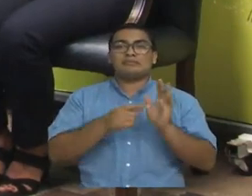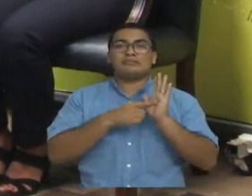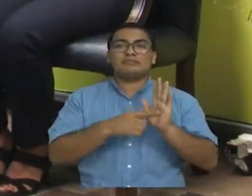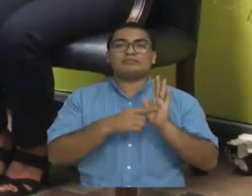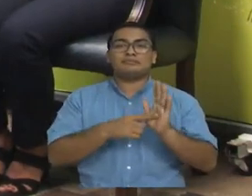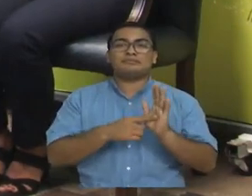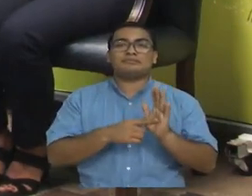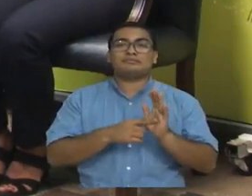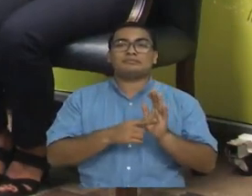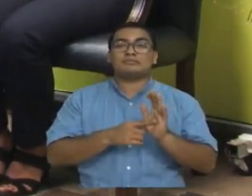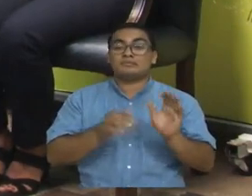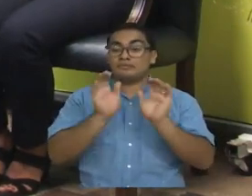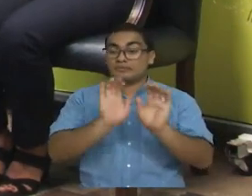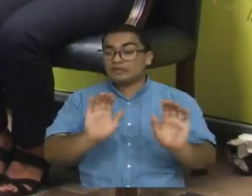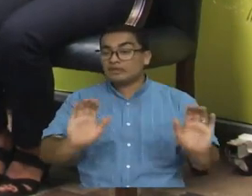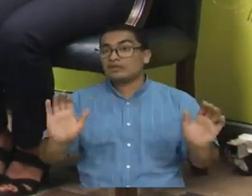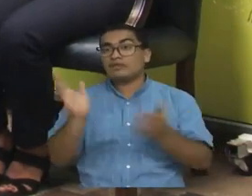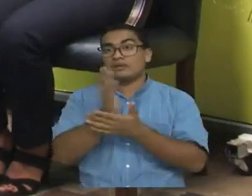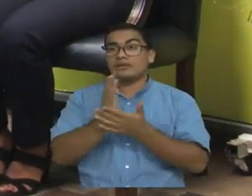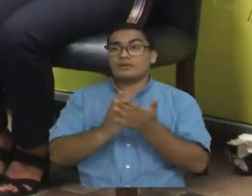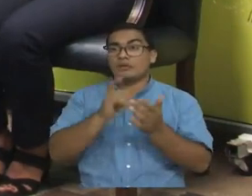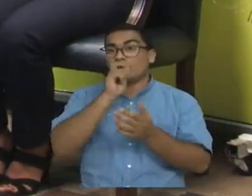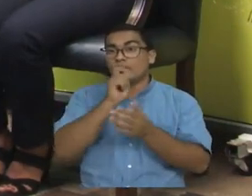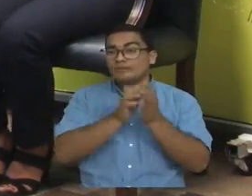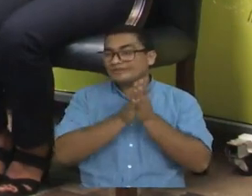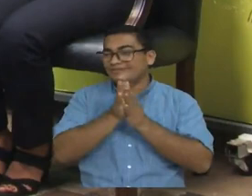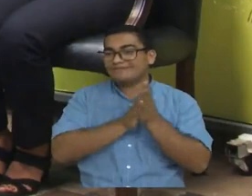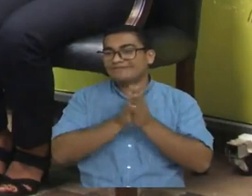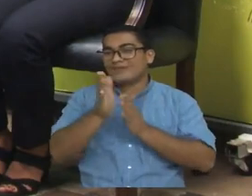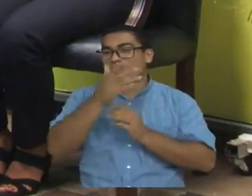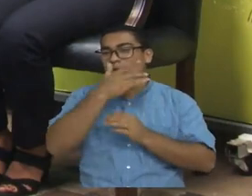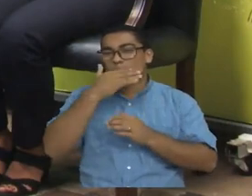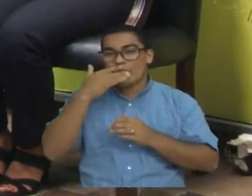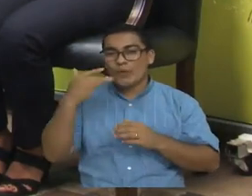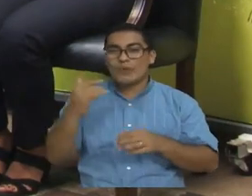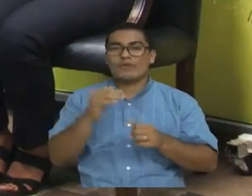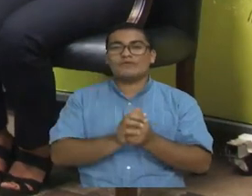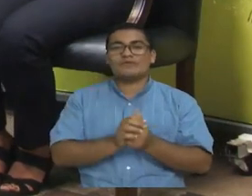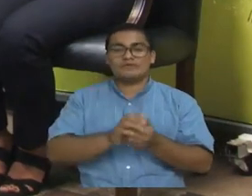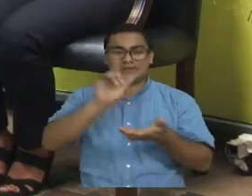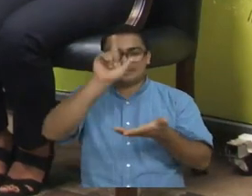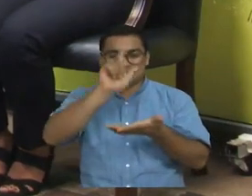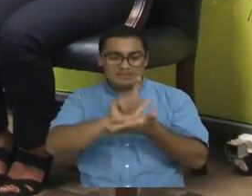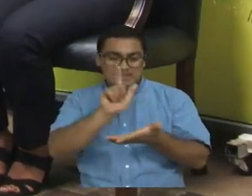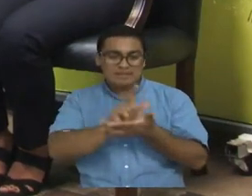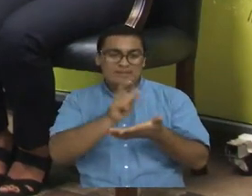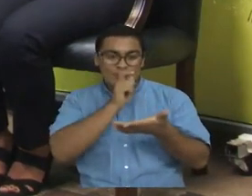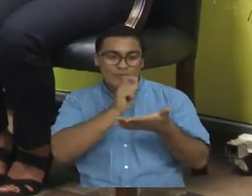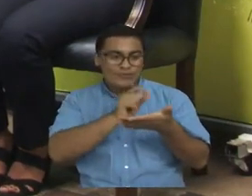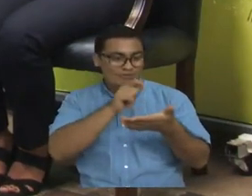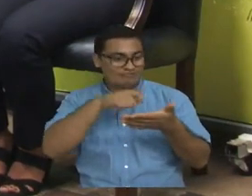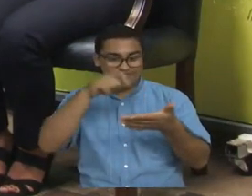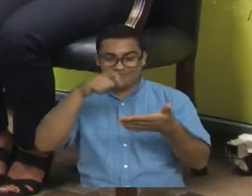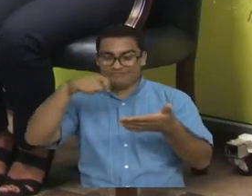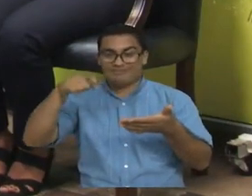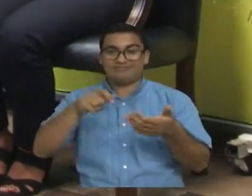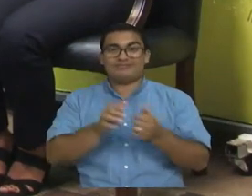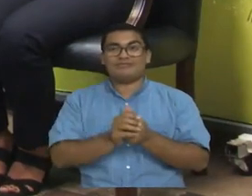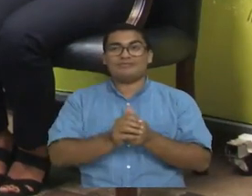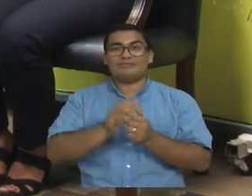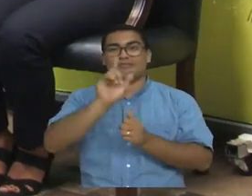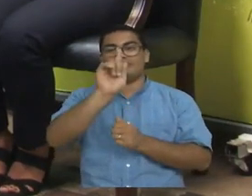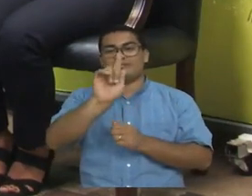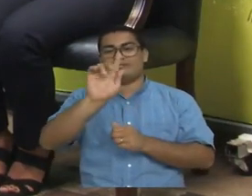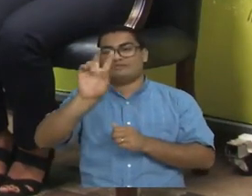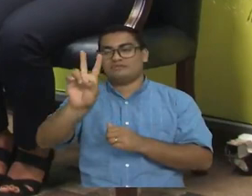hay niños que manifiestan el interés por los colores, por ejemplo, por las letras. Ahora vemos en la televisión, gracias a